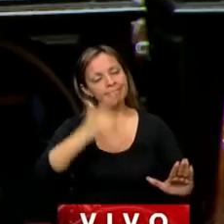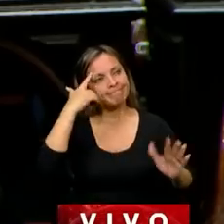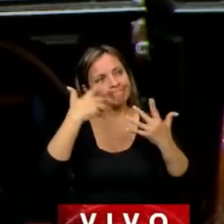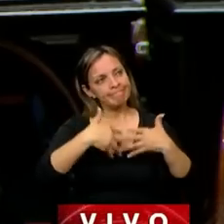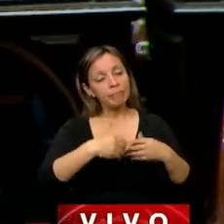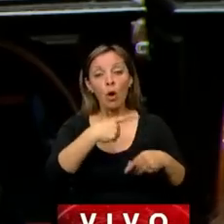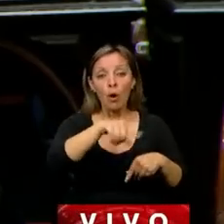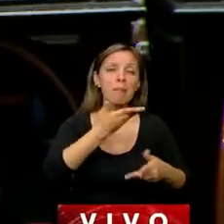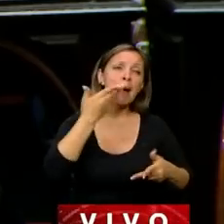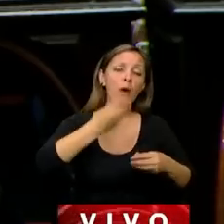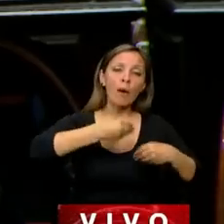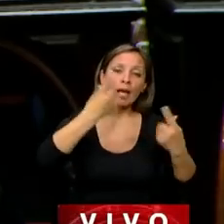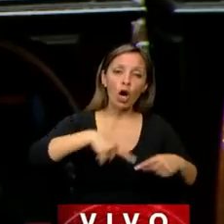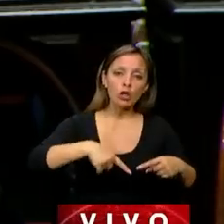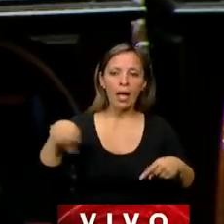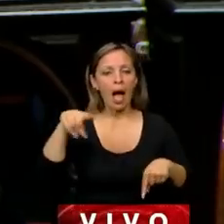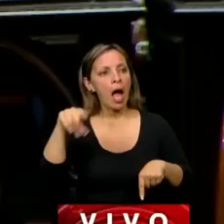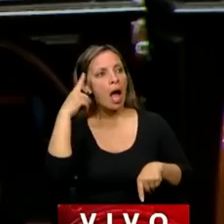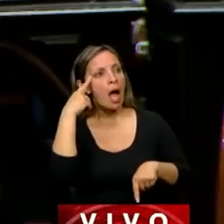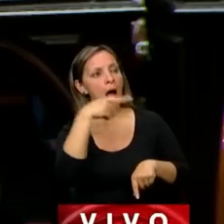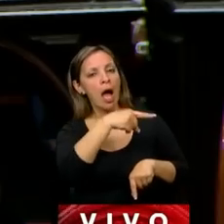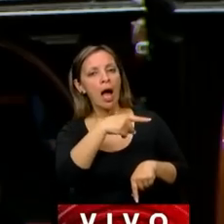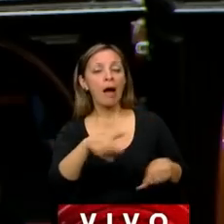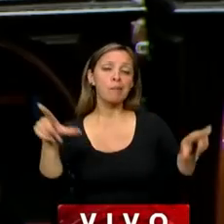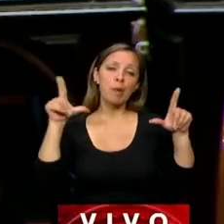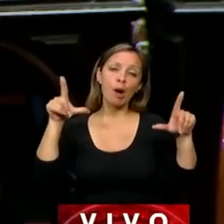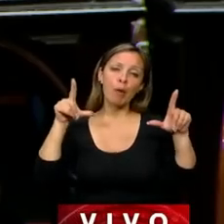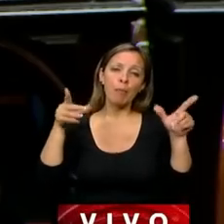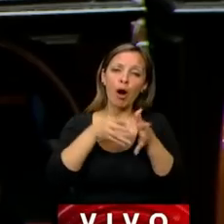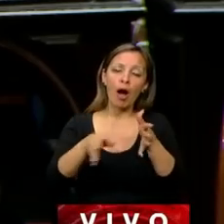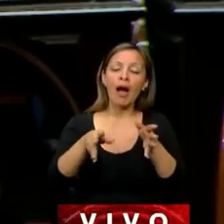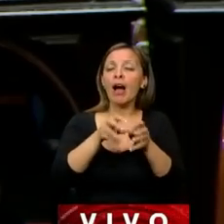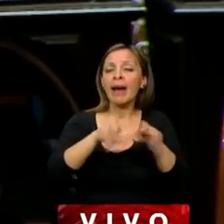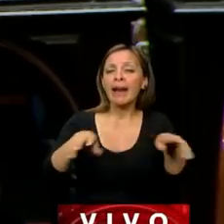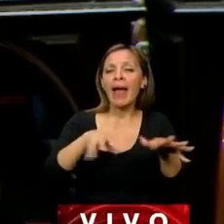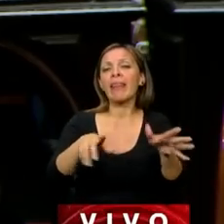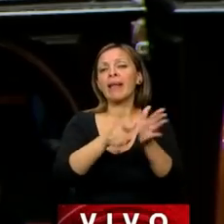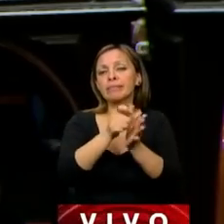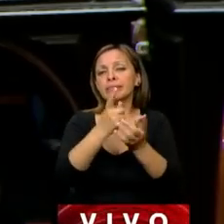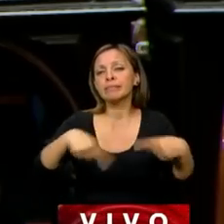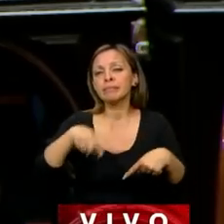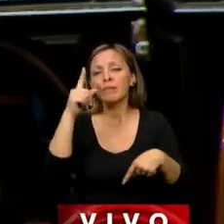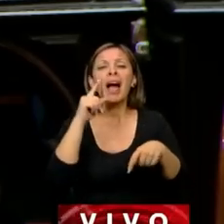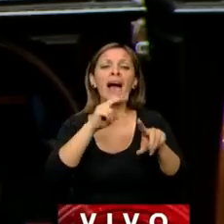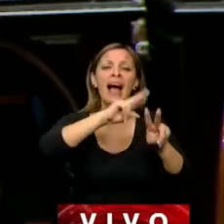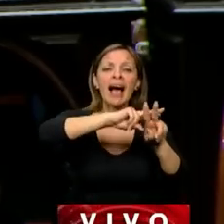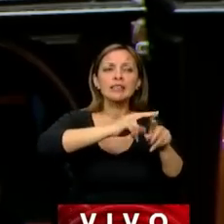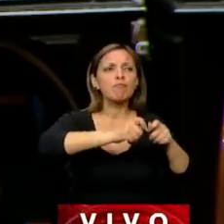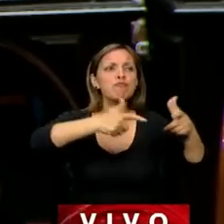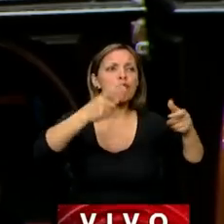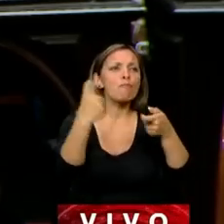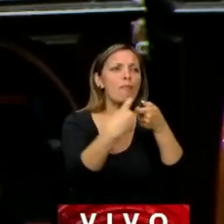uno dice cualquier cosa le sirve para salir en las redes, para hacer tendencia, pero hay alguien que lo está escuchando, se